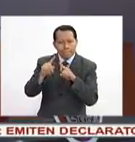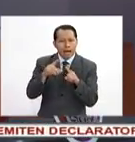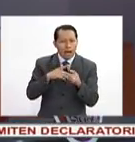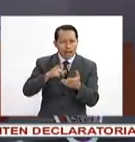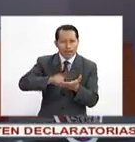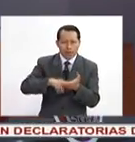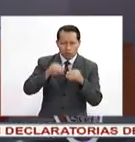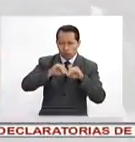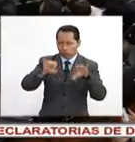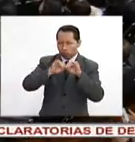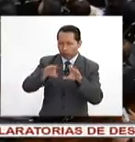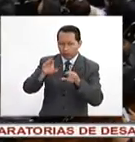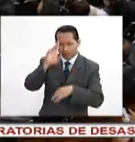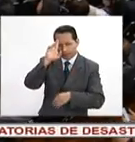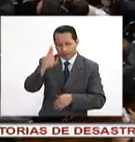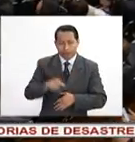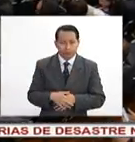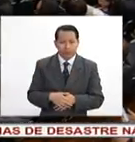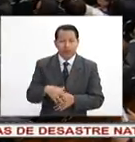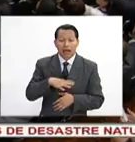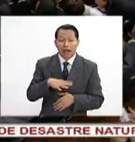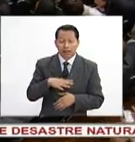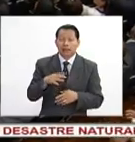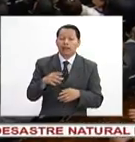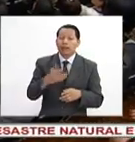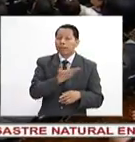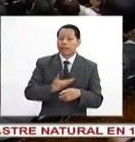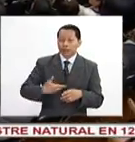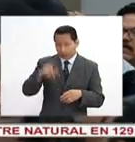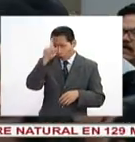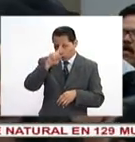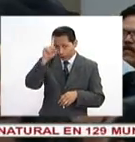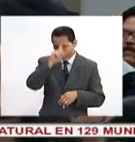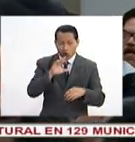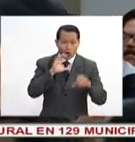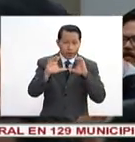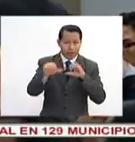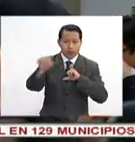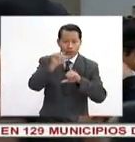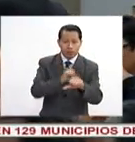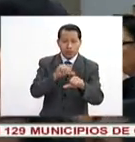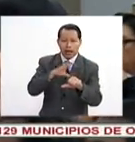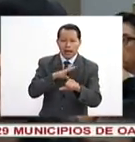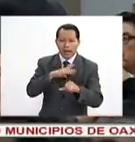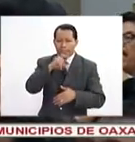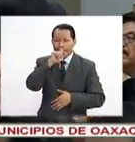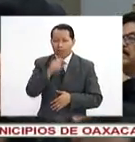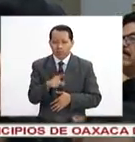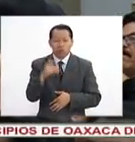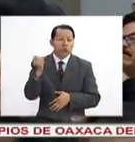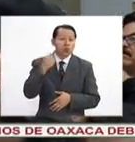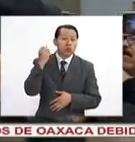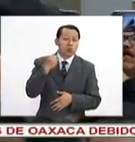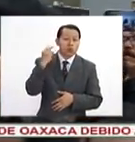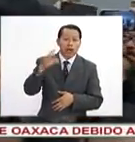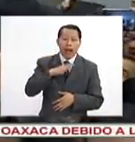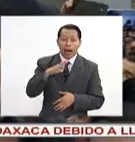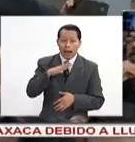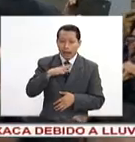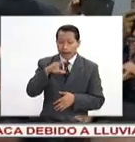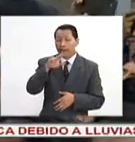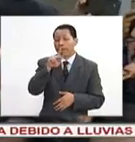medios de comunicación. Al encabezar el cambio de presidencia del Consejo de la Comunicación, en una parte de su discurso celebrado en Los